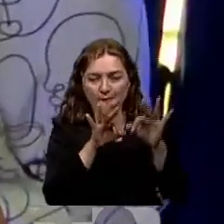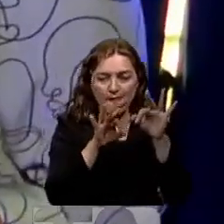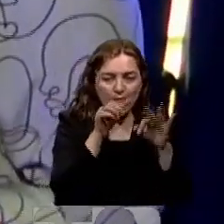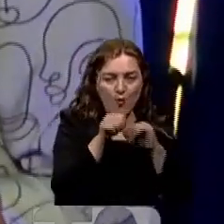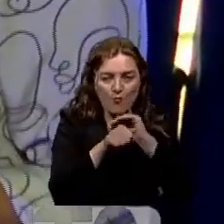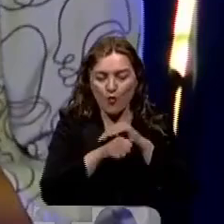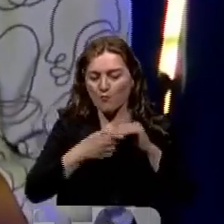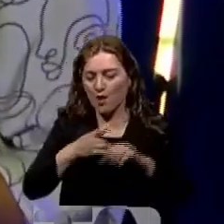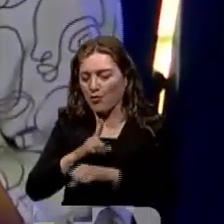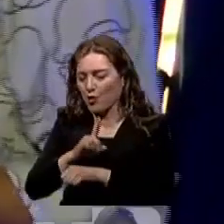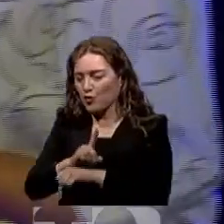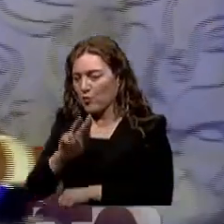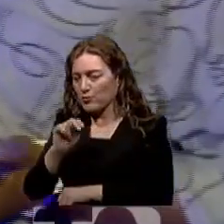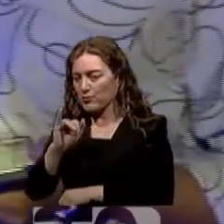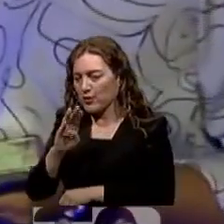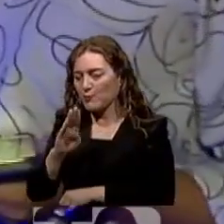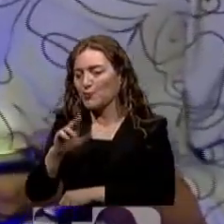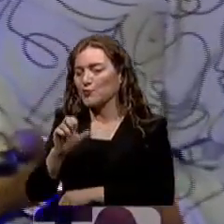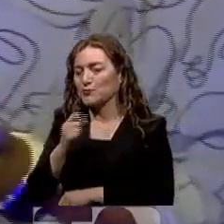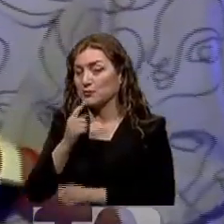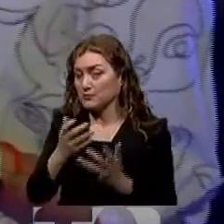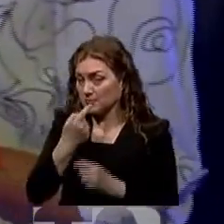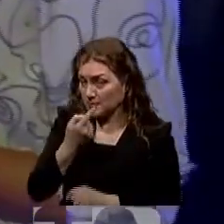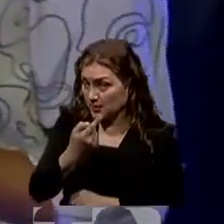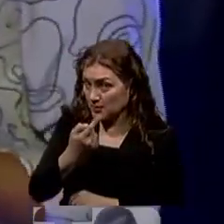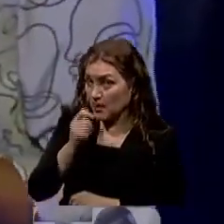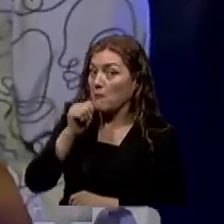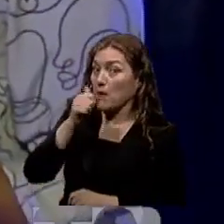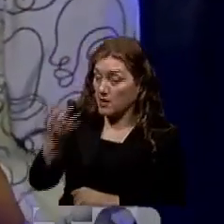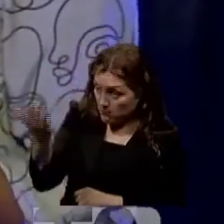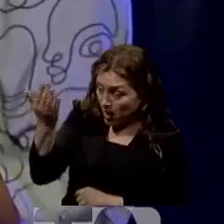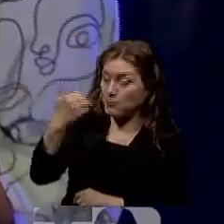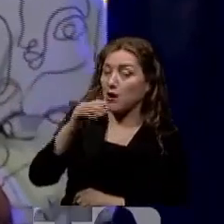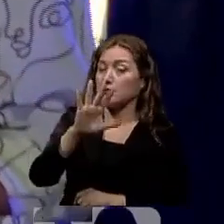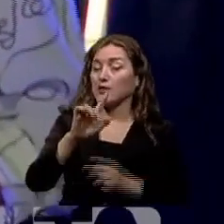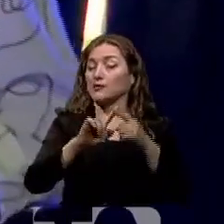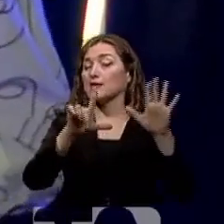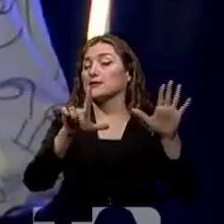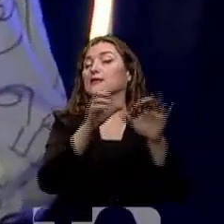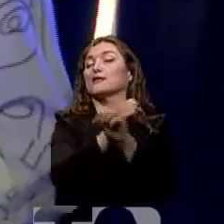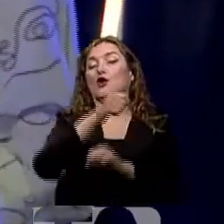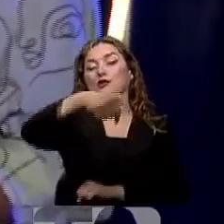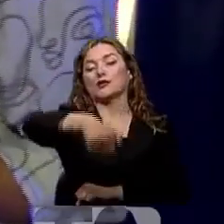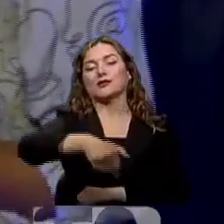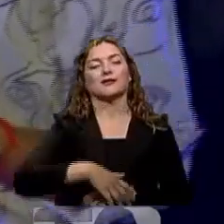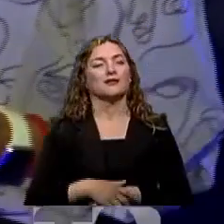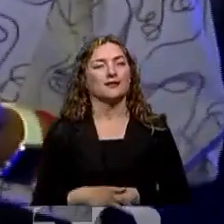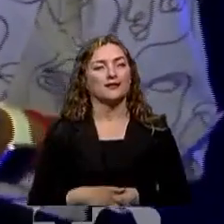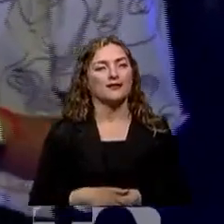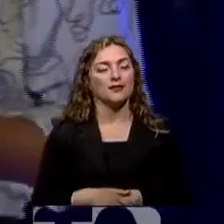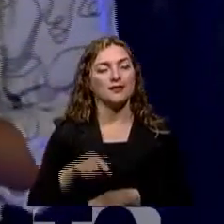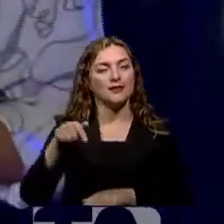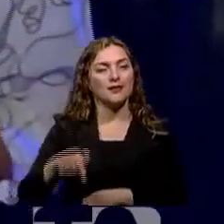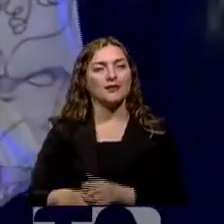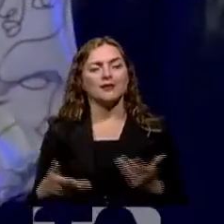del doctor Nimbus. Que si quieren que se las diga, tienen que venir el día de mañana. De 5 a 7 acá en el Yaku. ¿Qué más van a aprender los niños? Vamos a aprender a hacer burbujas